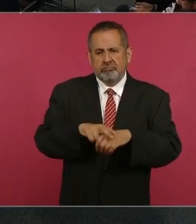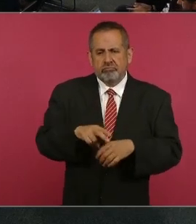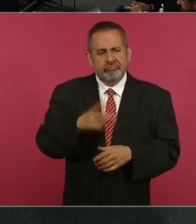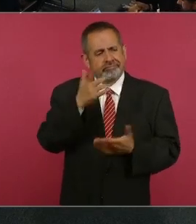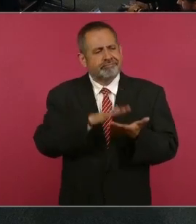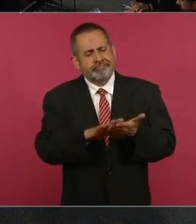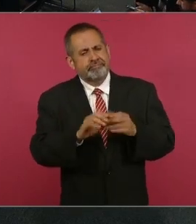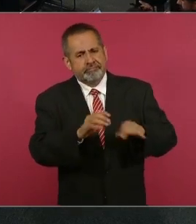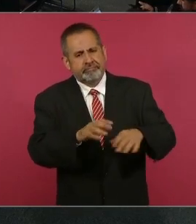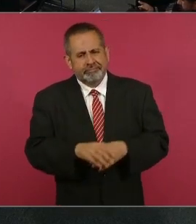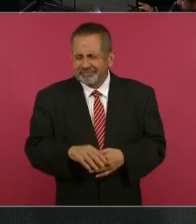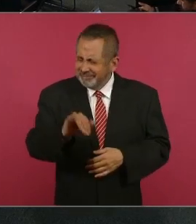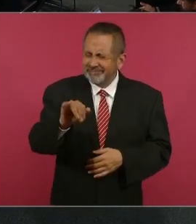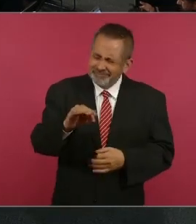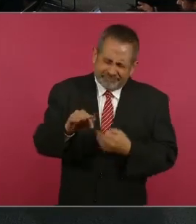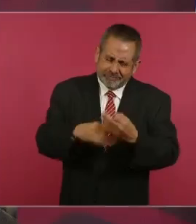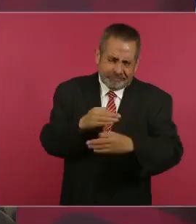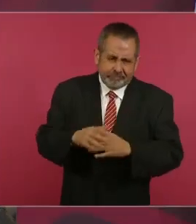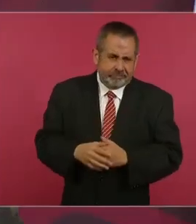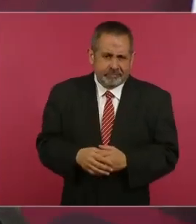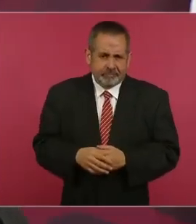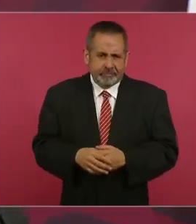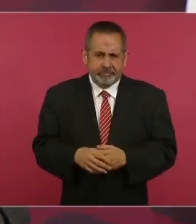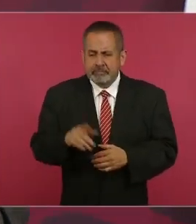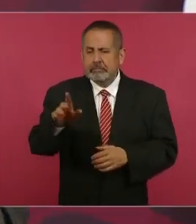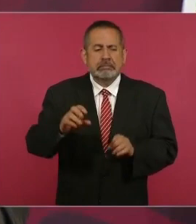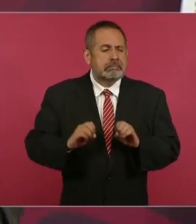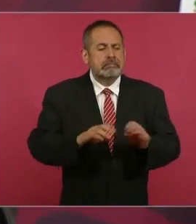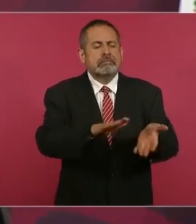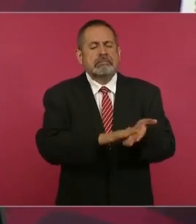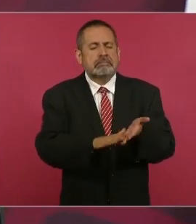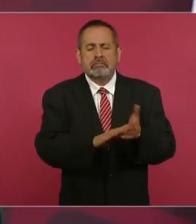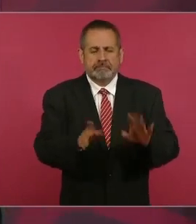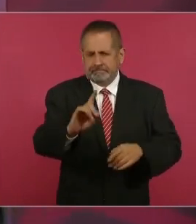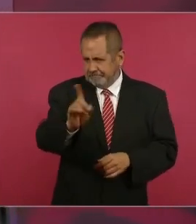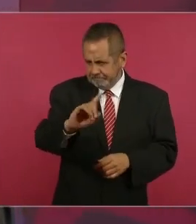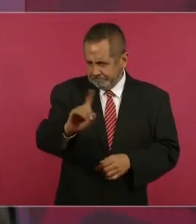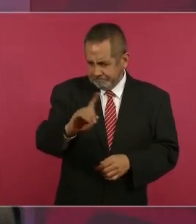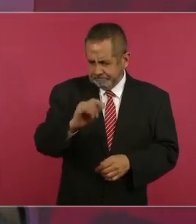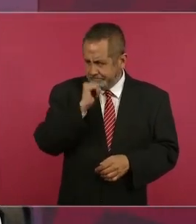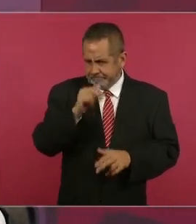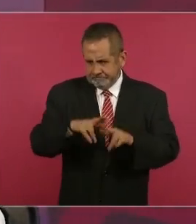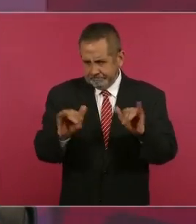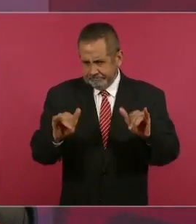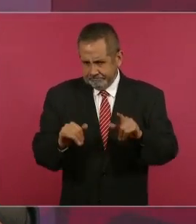exonerados, no se les menciona. Sí, no hay nadie exonerado, la verdad.